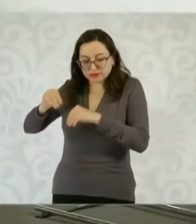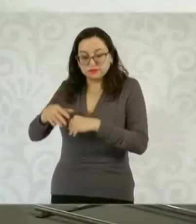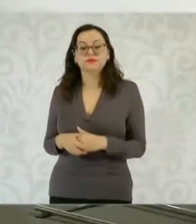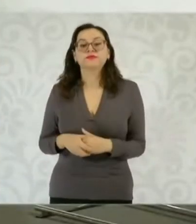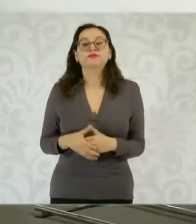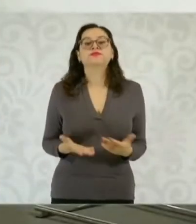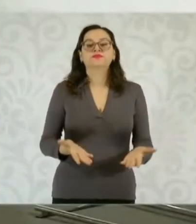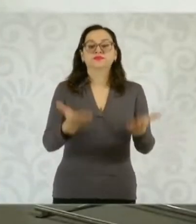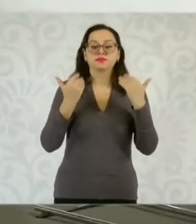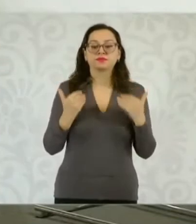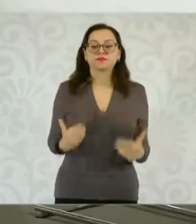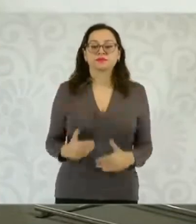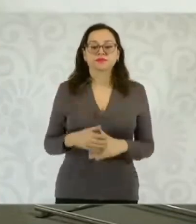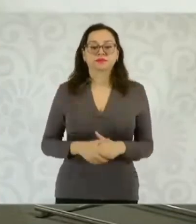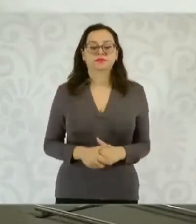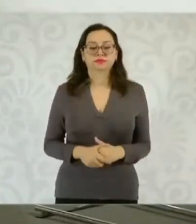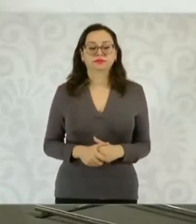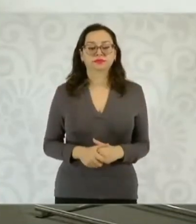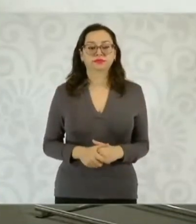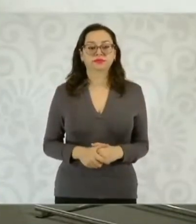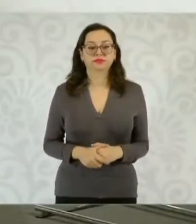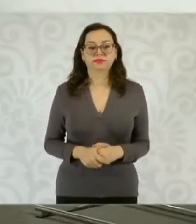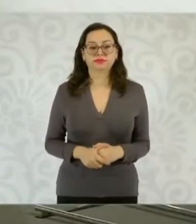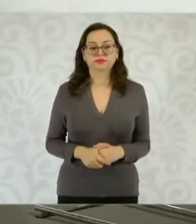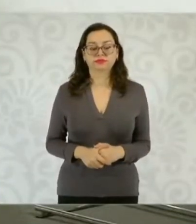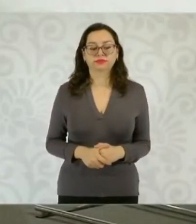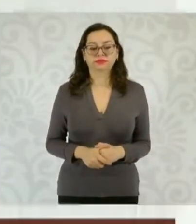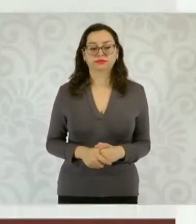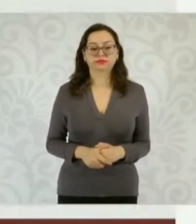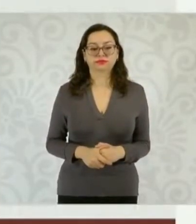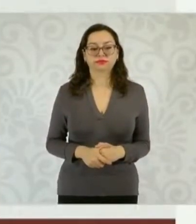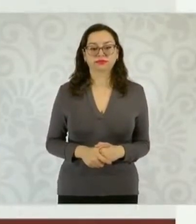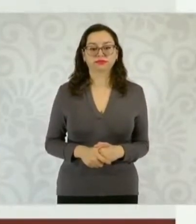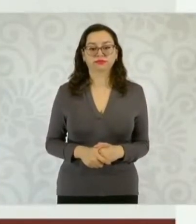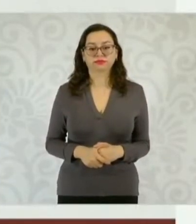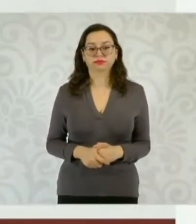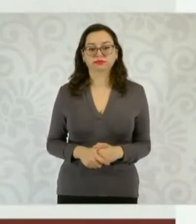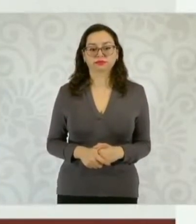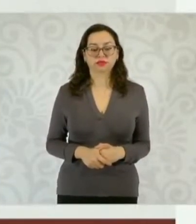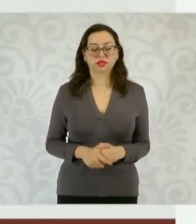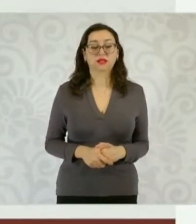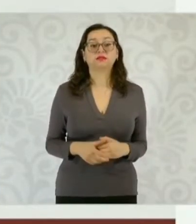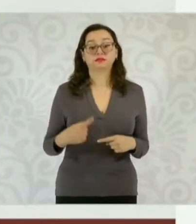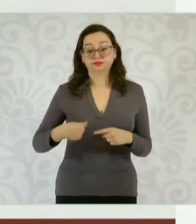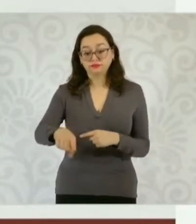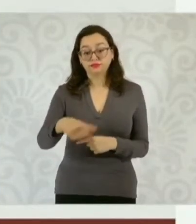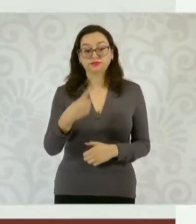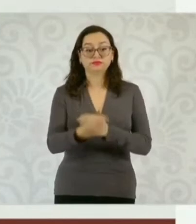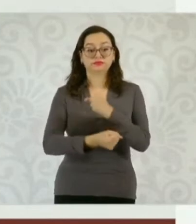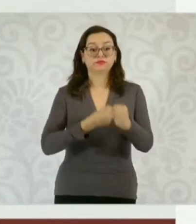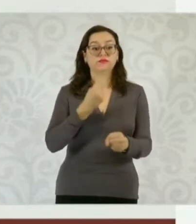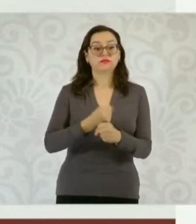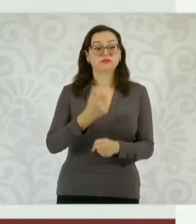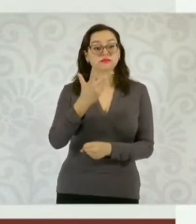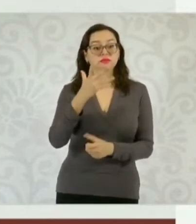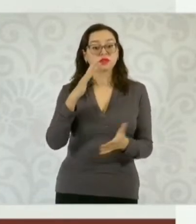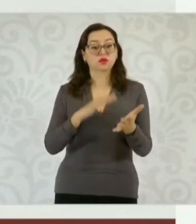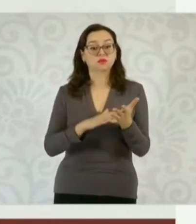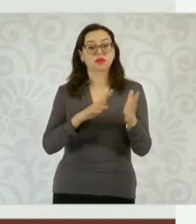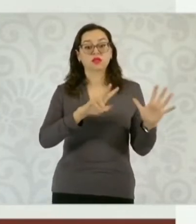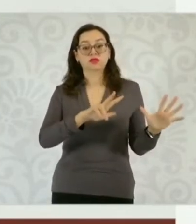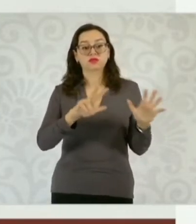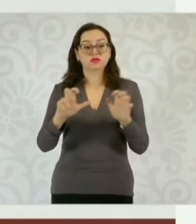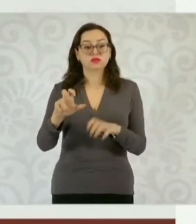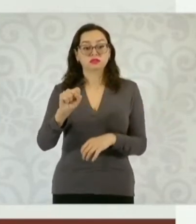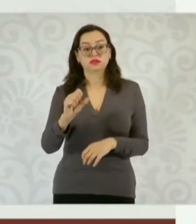pasamos en la siguiente de la formación, ahora sí, al reclutamiento. Este año estamos ofertando estas